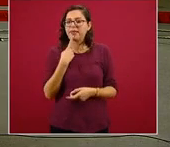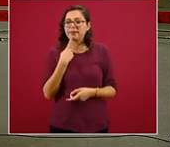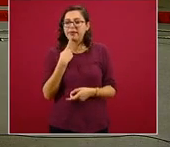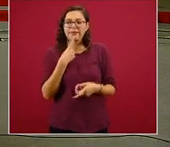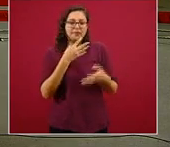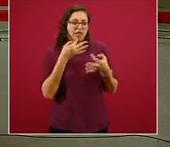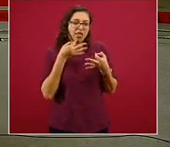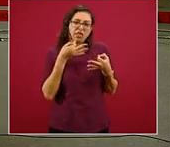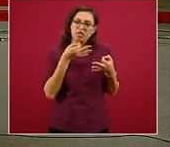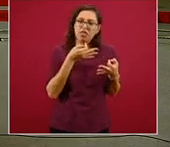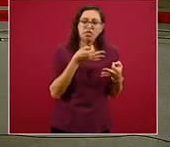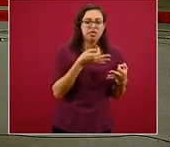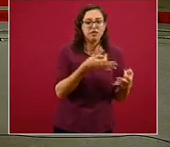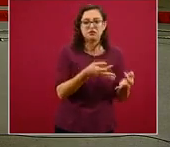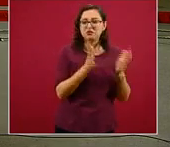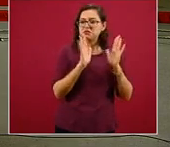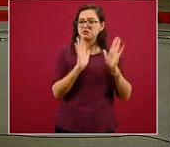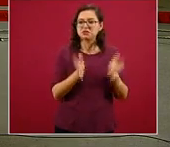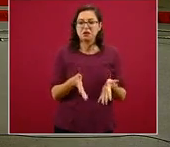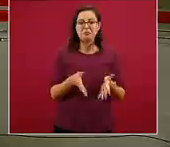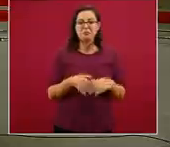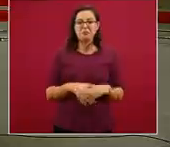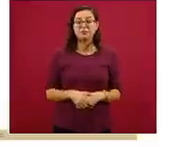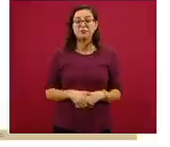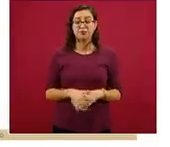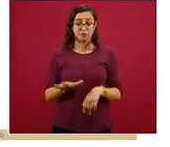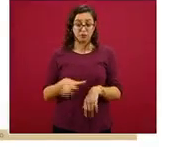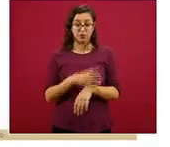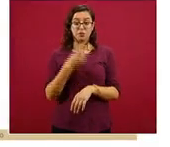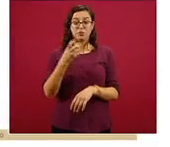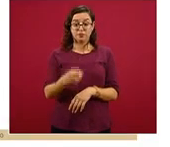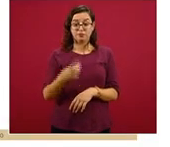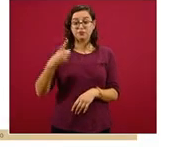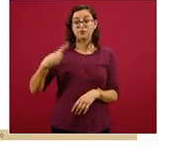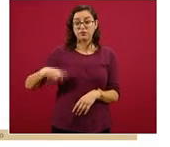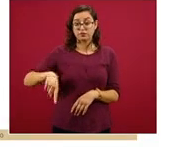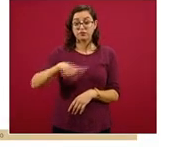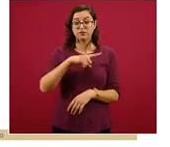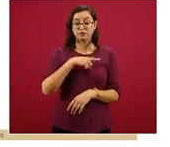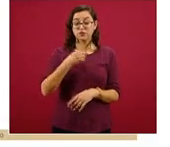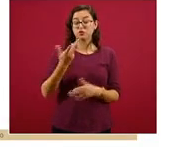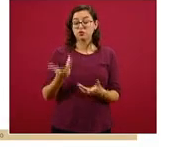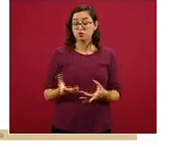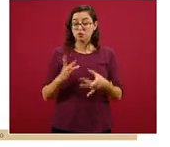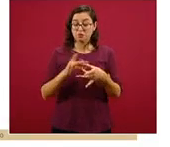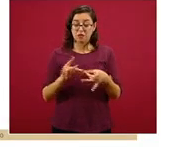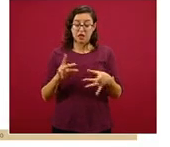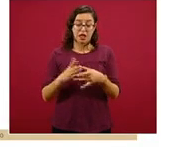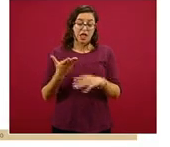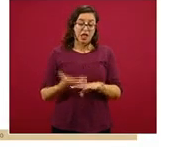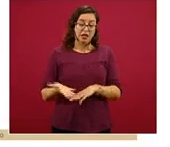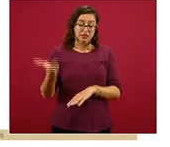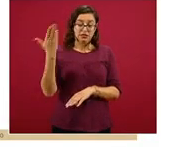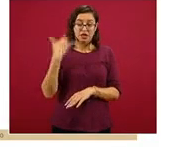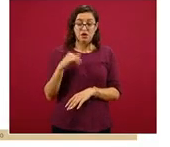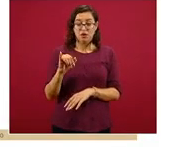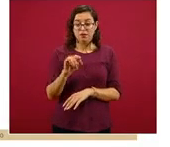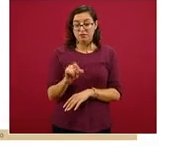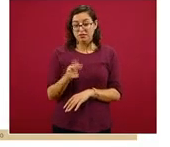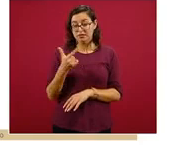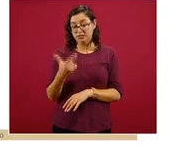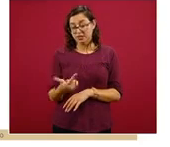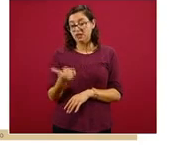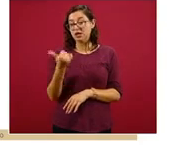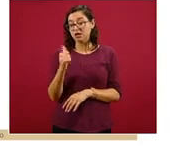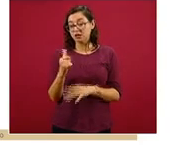estamos planteando, como lo planteó el doctor Juan Rivera Don Marco en la última conferencia del jueves 27 de agosto, la necesidad que